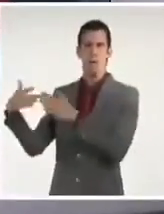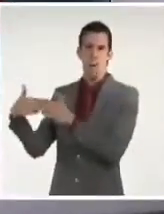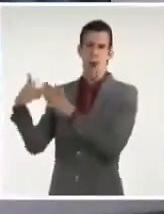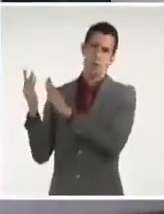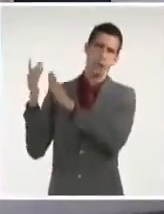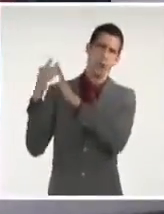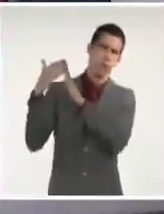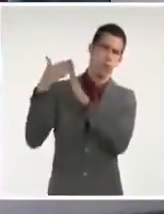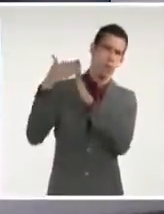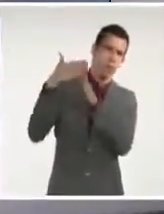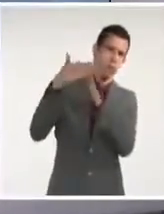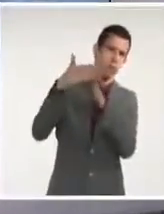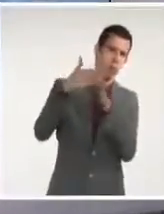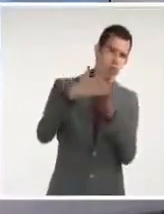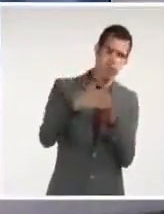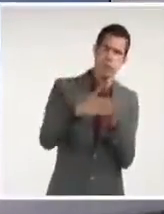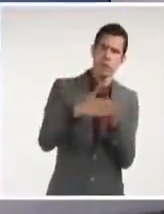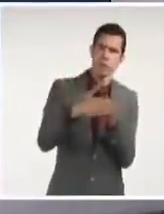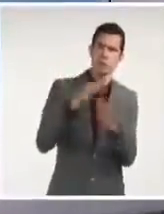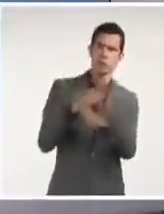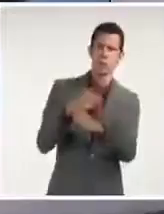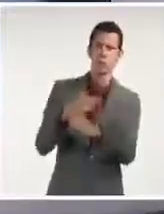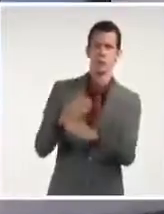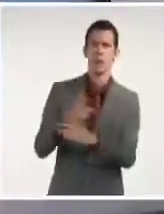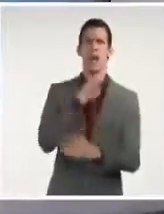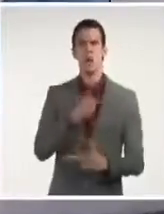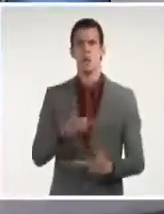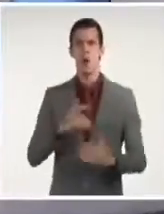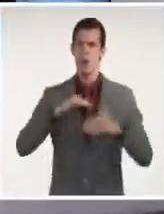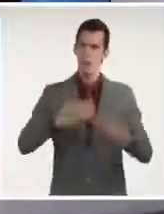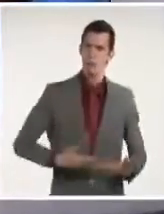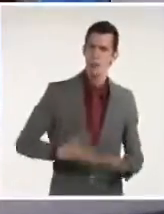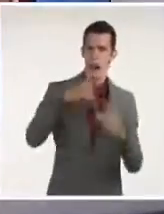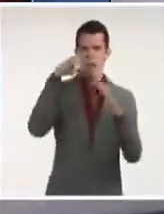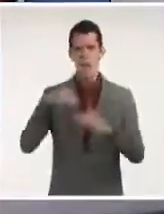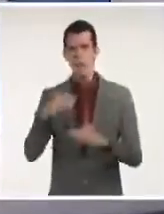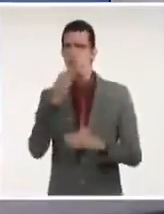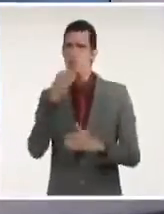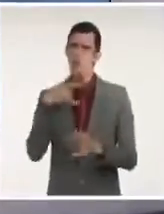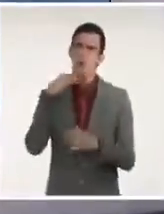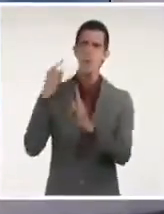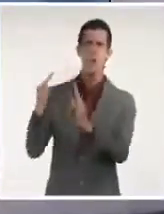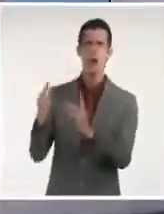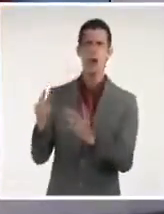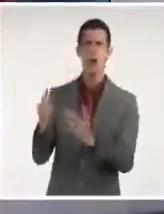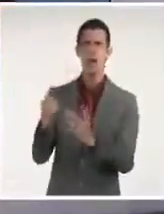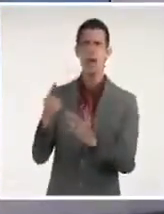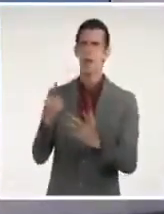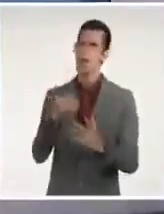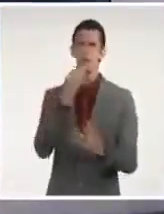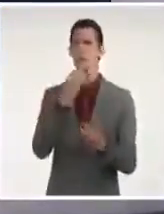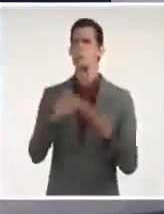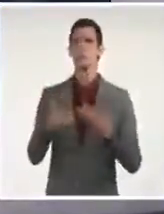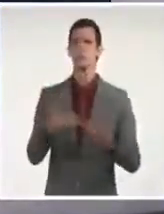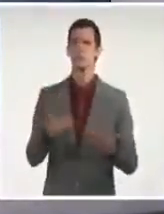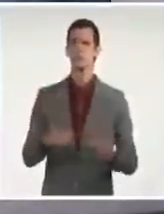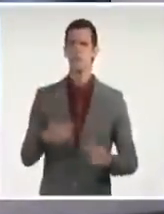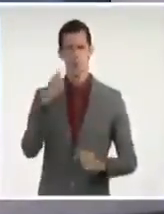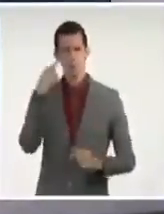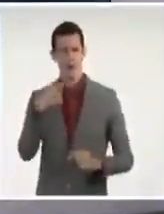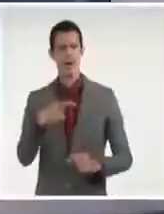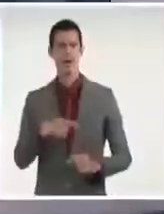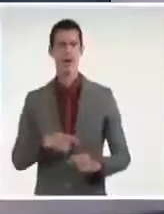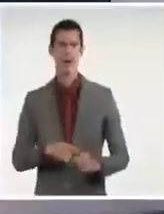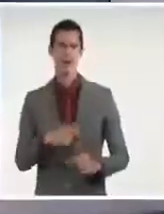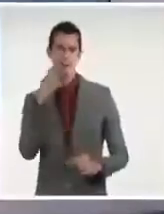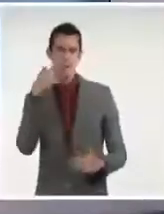mujeres embarazadas o niños, ellos ven en esto una oportunidad, un aliado, un virus como